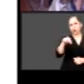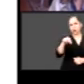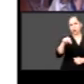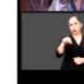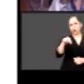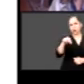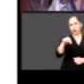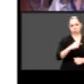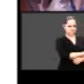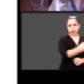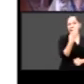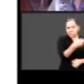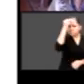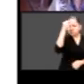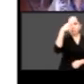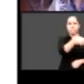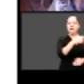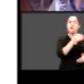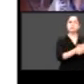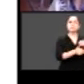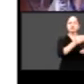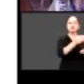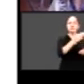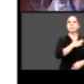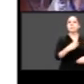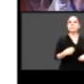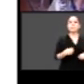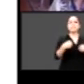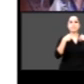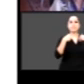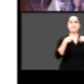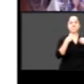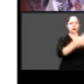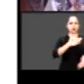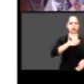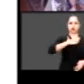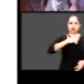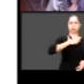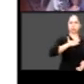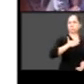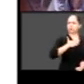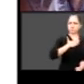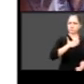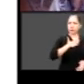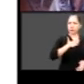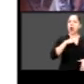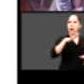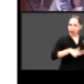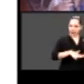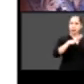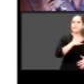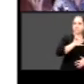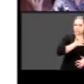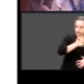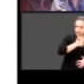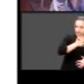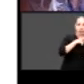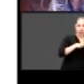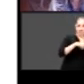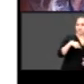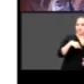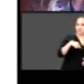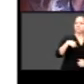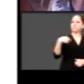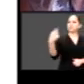¿no? de entender que a veces me toca a mí pero a veces le toca al otro no lo hacemos todo al